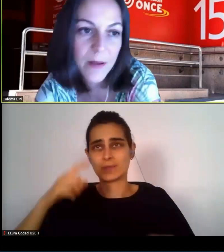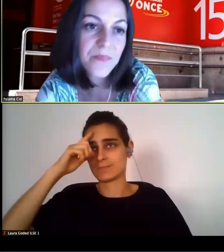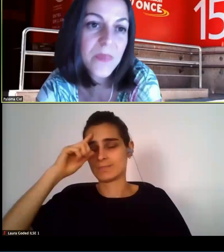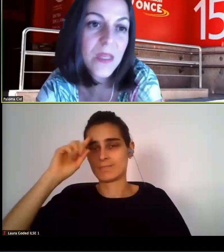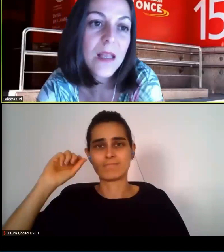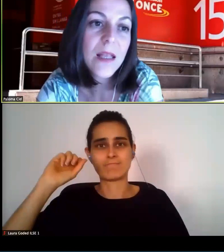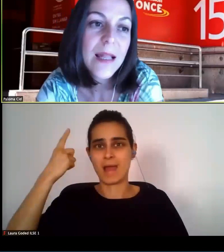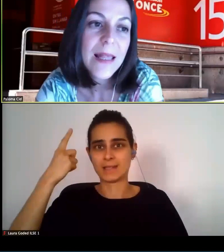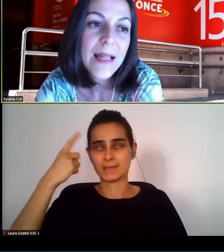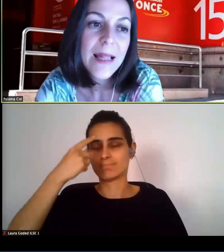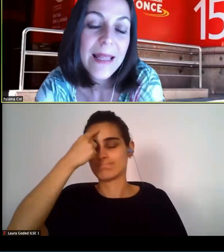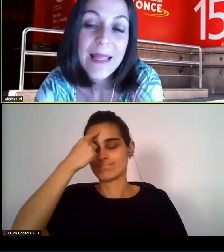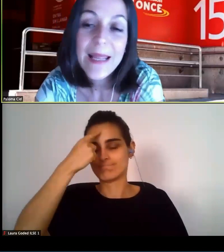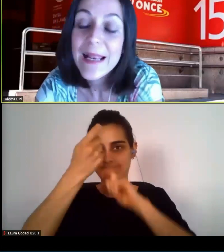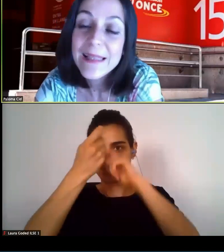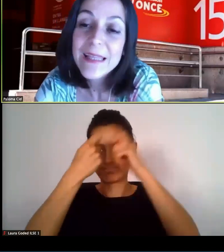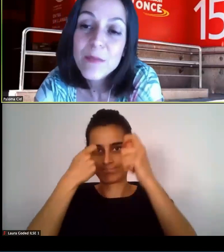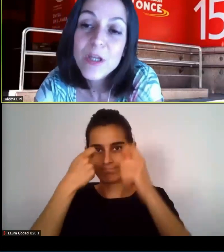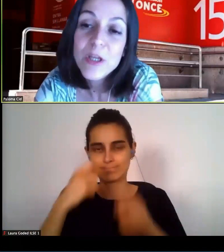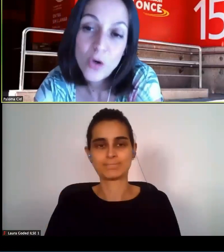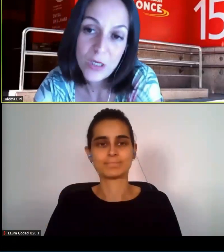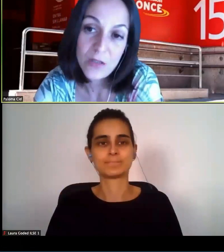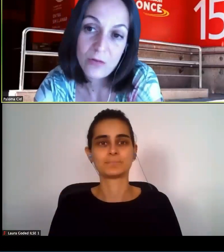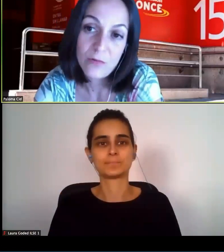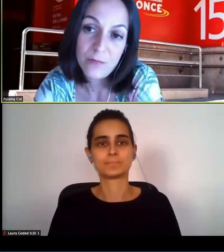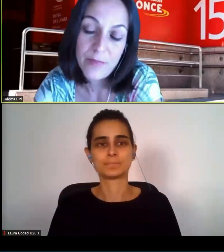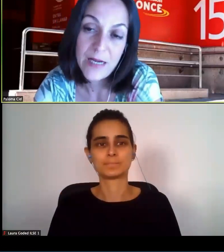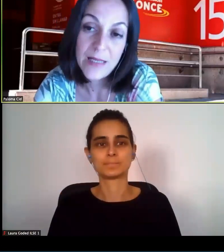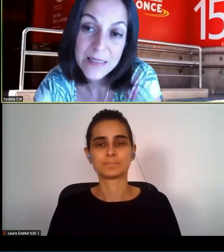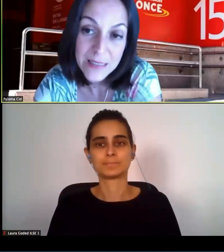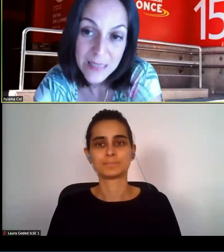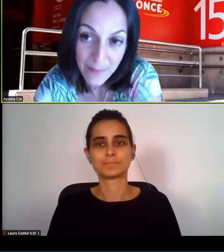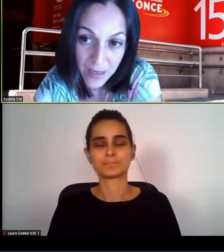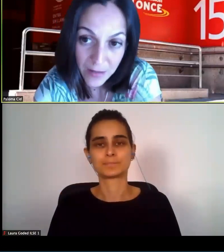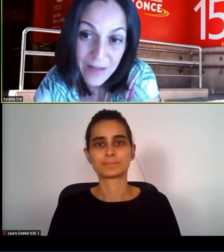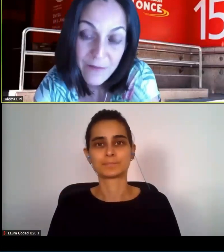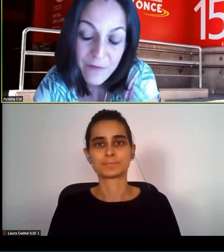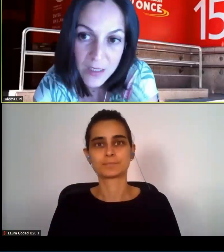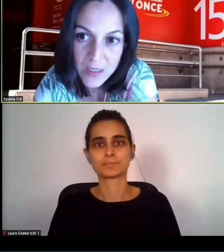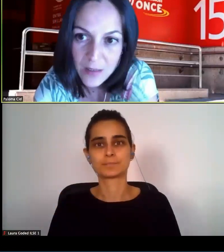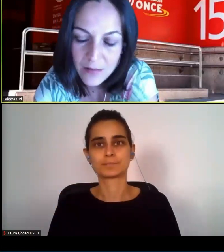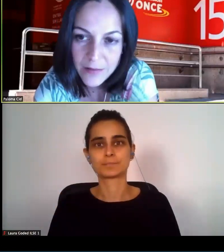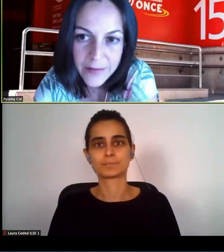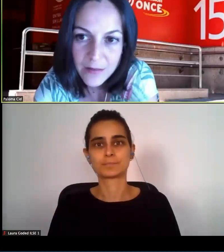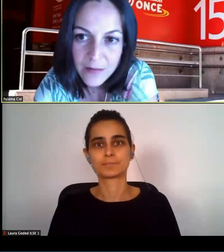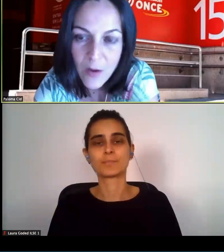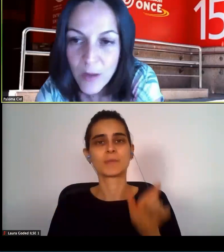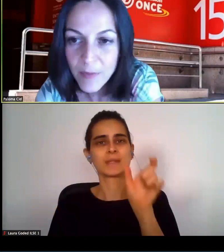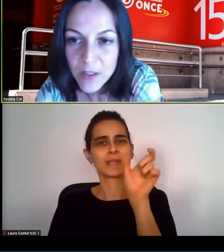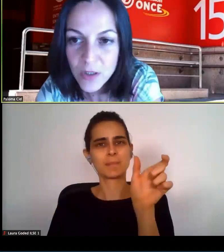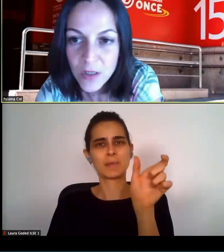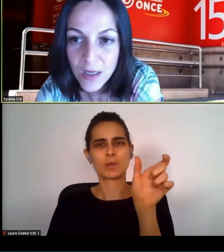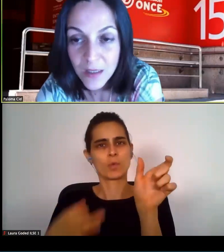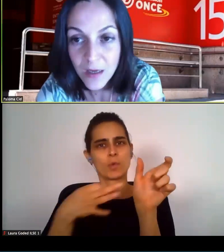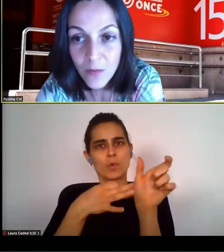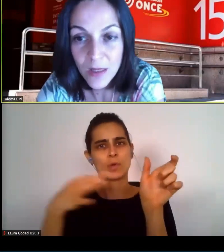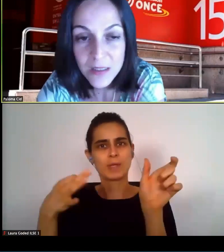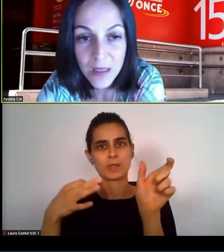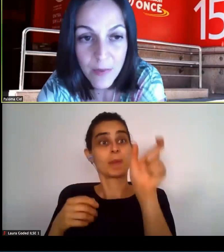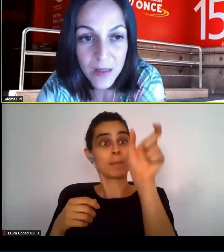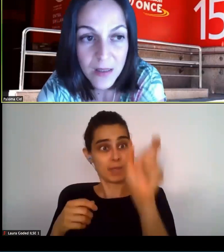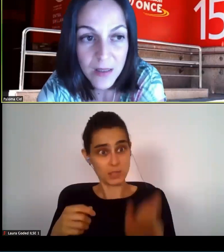diapositiva. El término correcto para llamar, definir a una persona que tenga